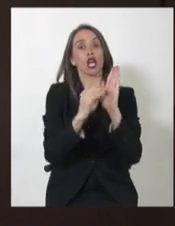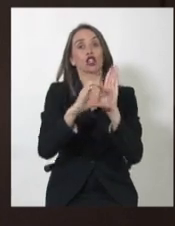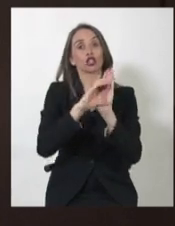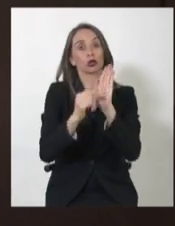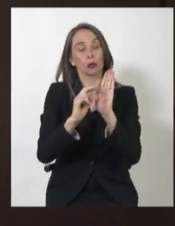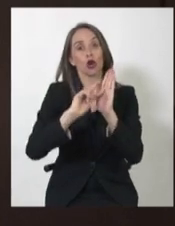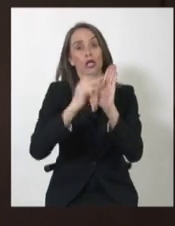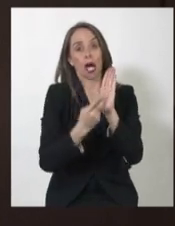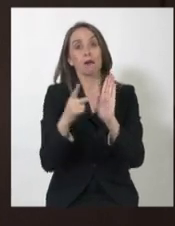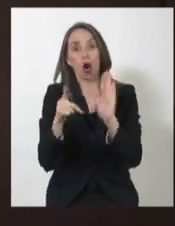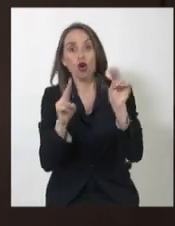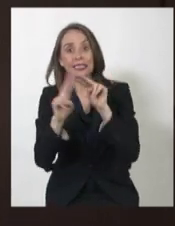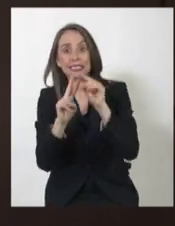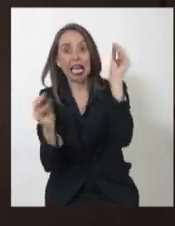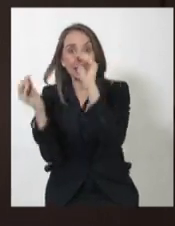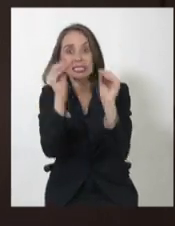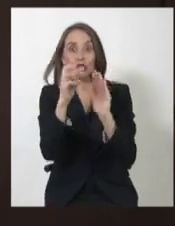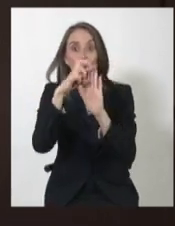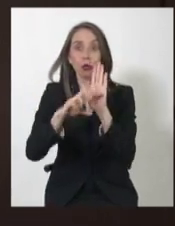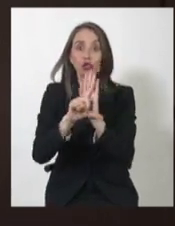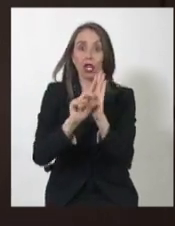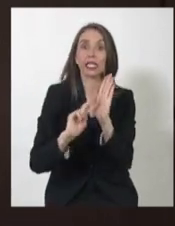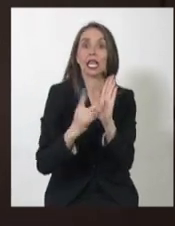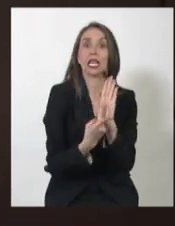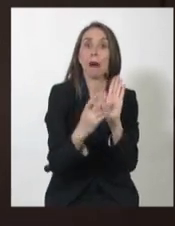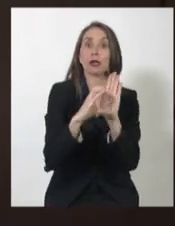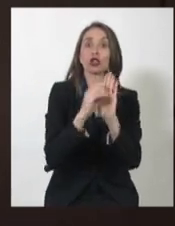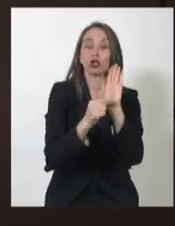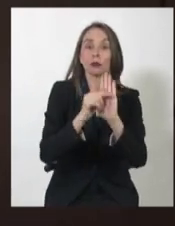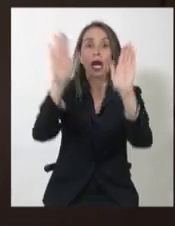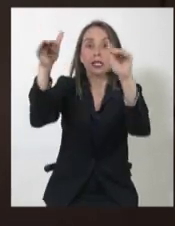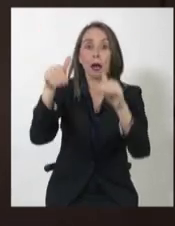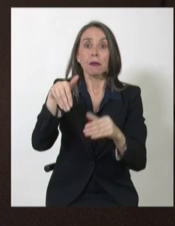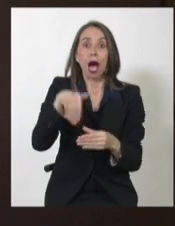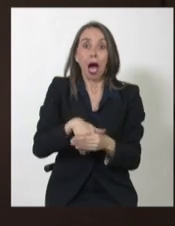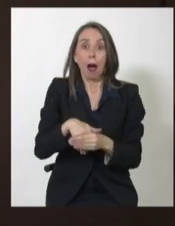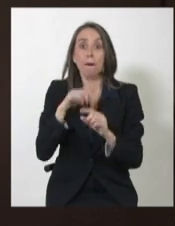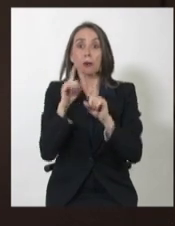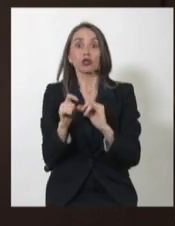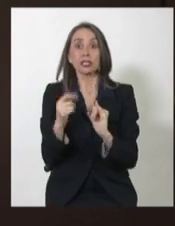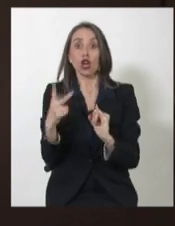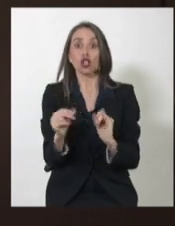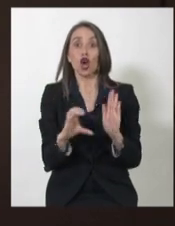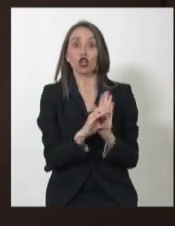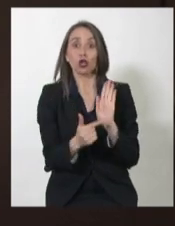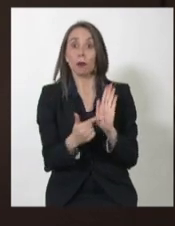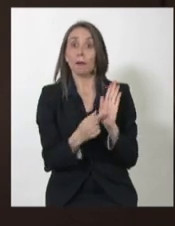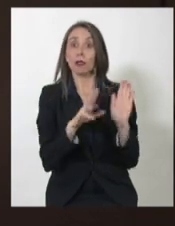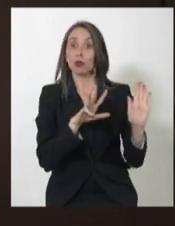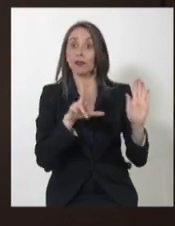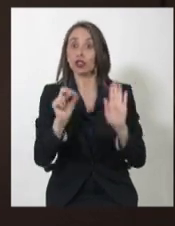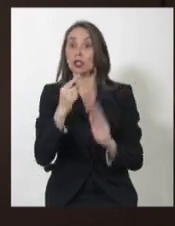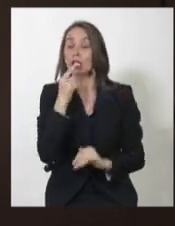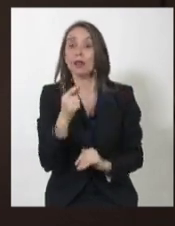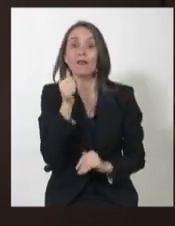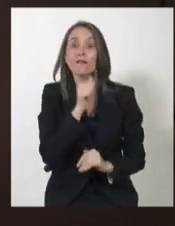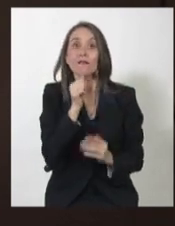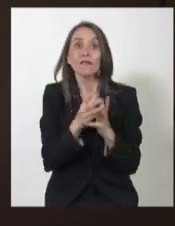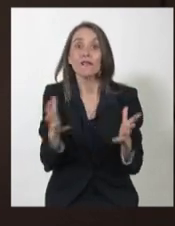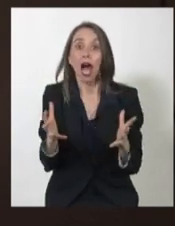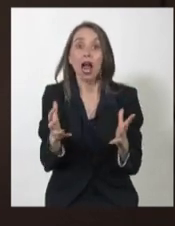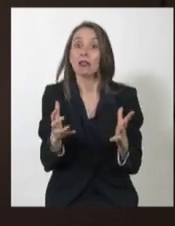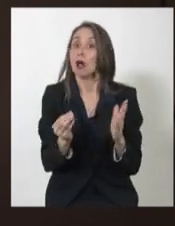una reforma constitucional para poder convocar al plebiscito, porque en nuestro país, de acuerdo a esta Constitución, estamos en un déficit enorme en